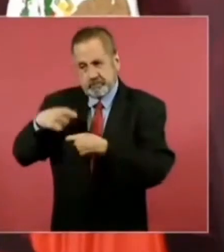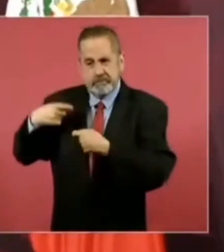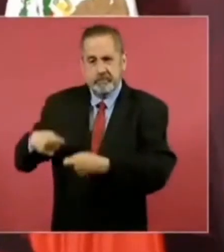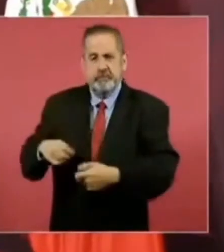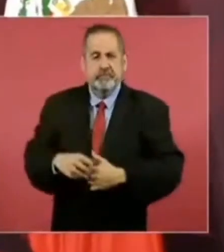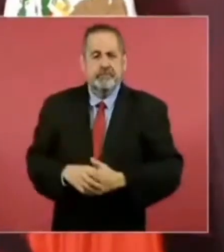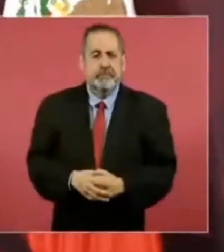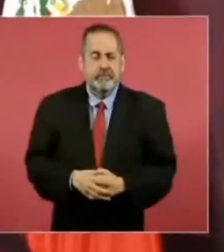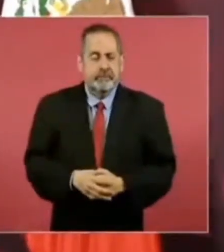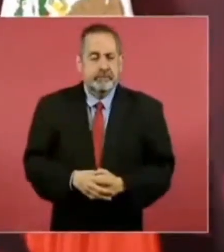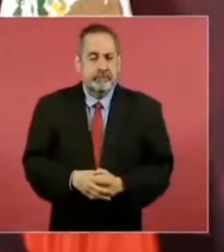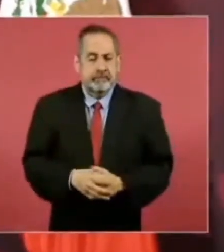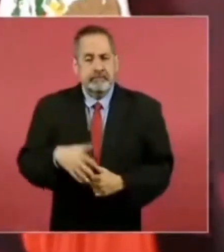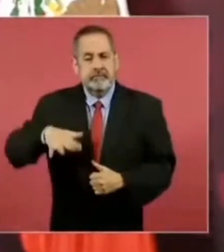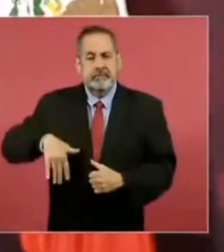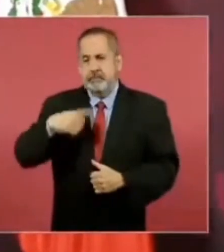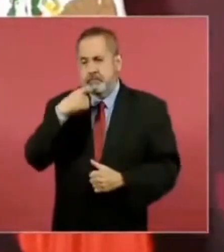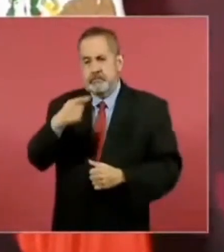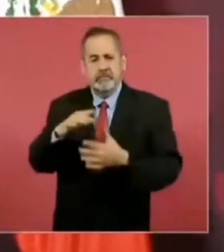El ejemplo este que les estoy